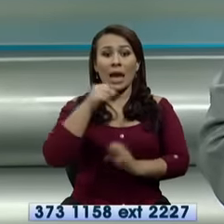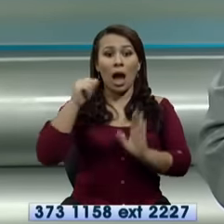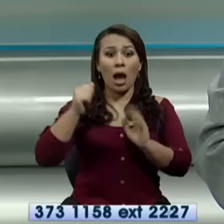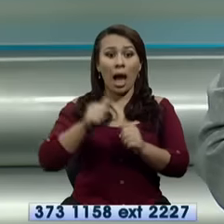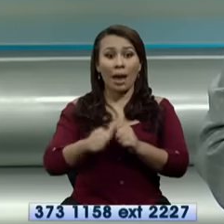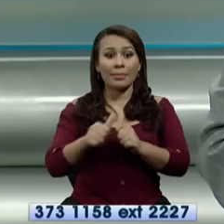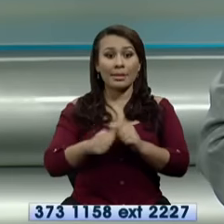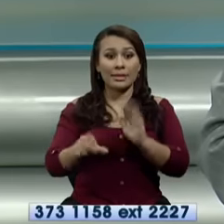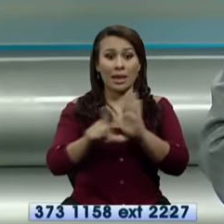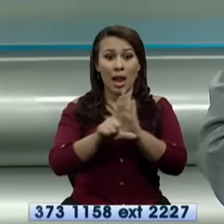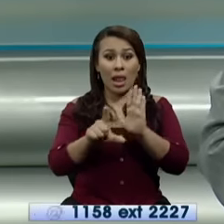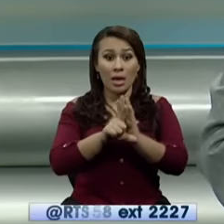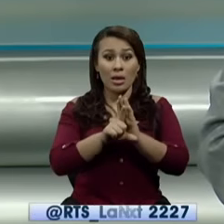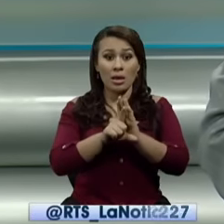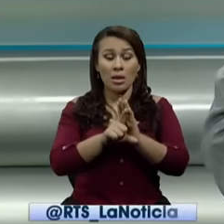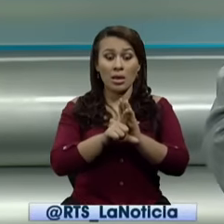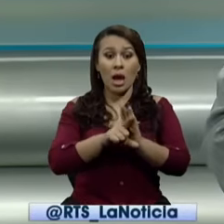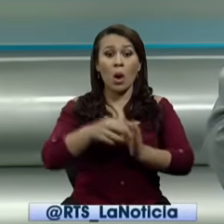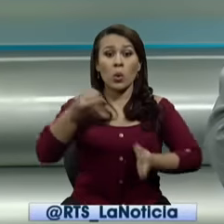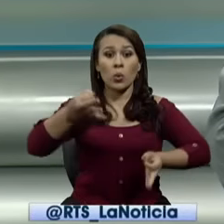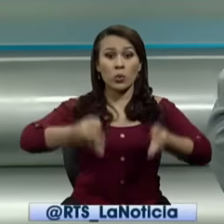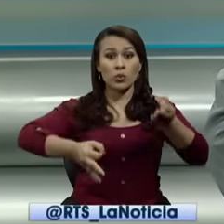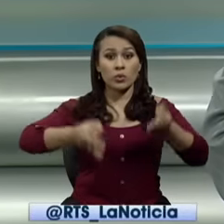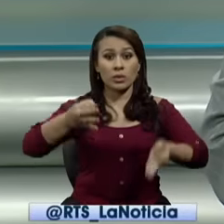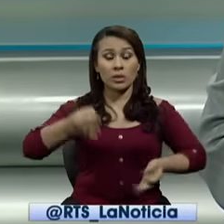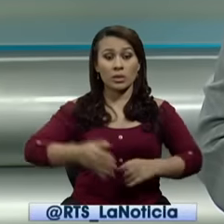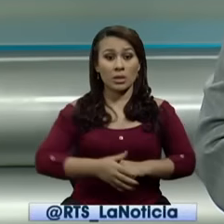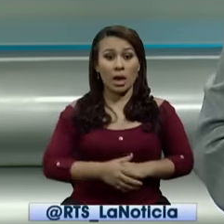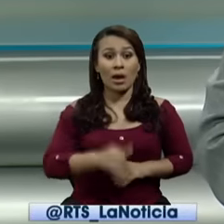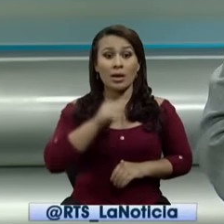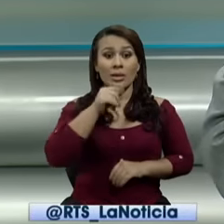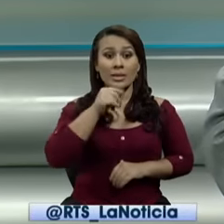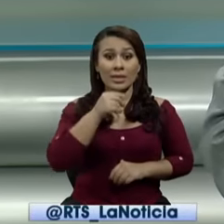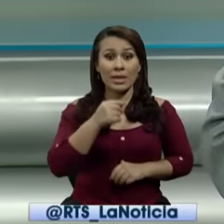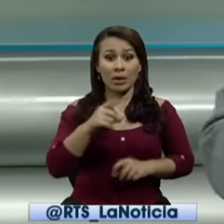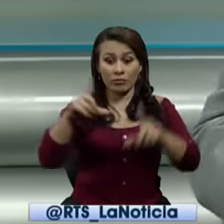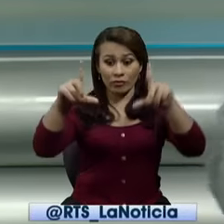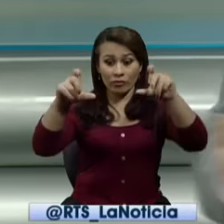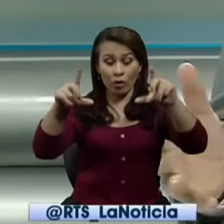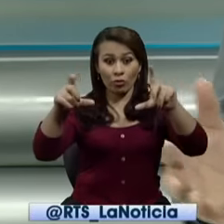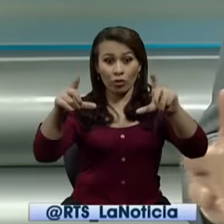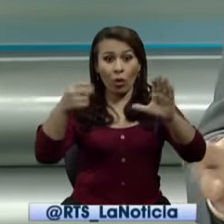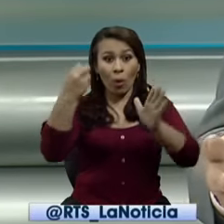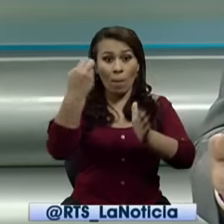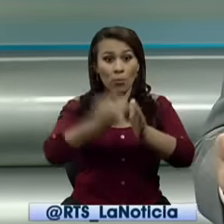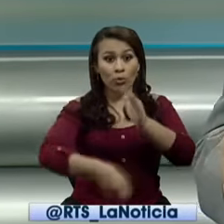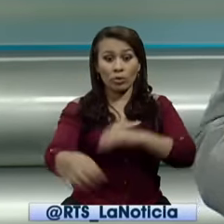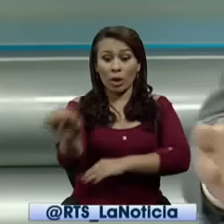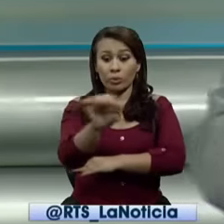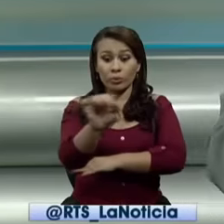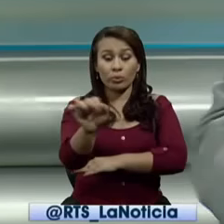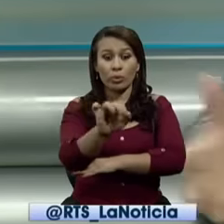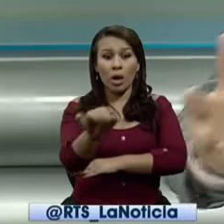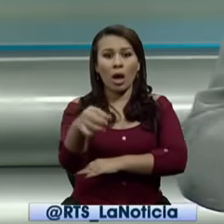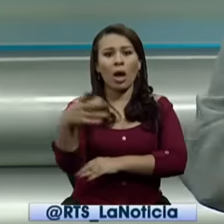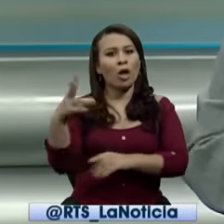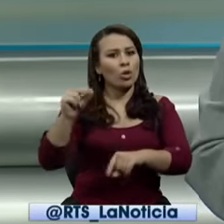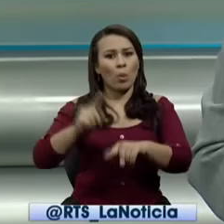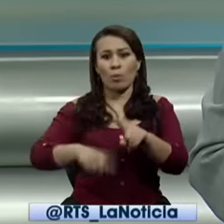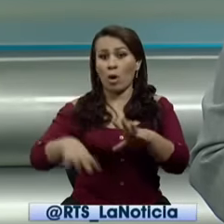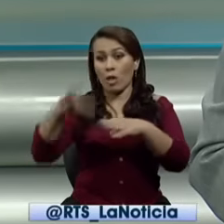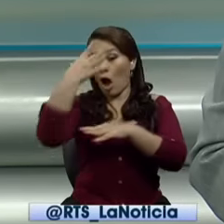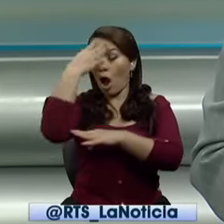administra la justicia en este este caso es el que administra el fotoradar no puede pues justamente violar también